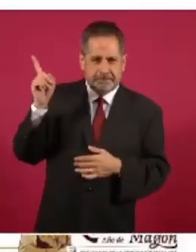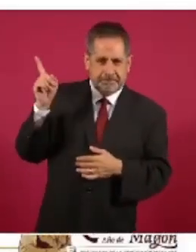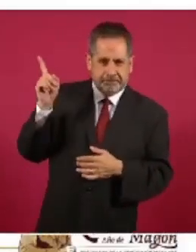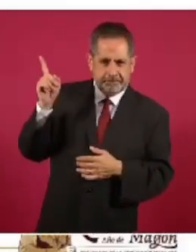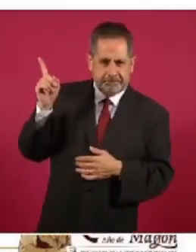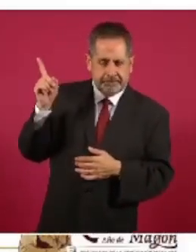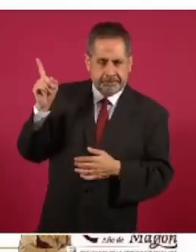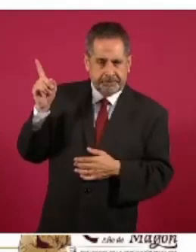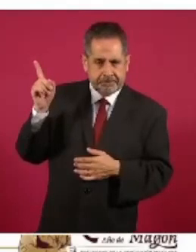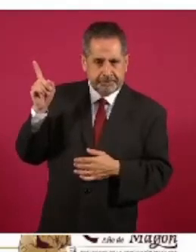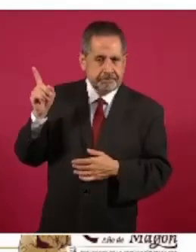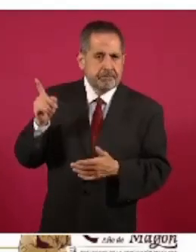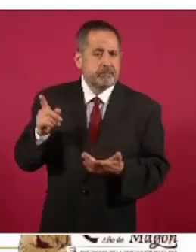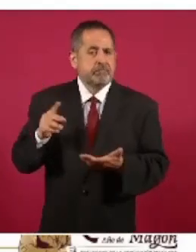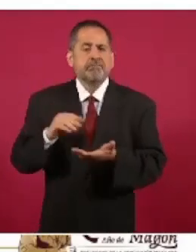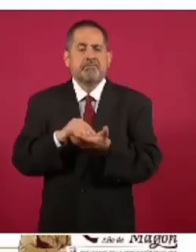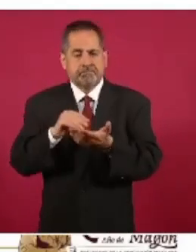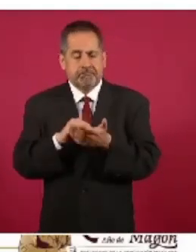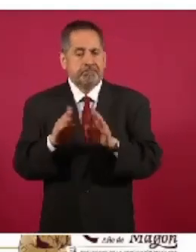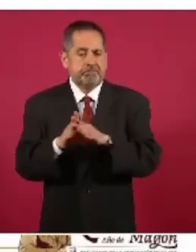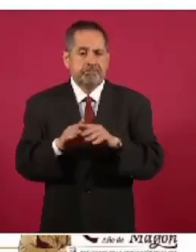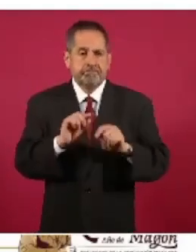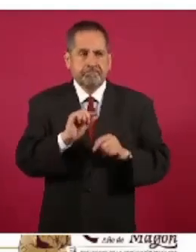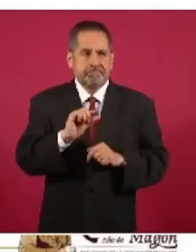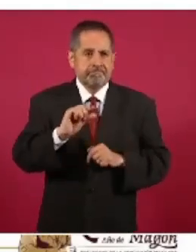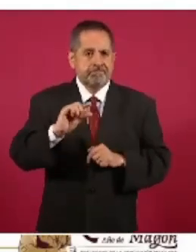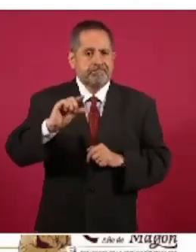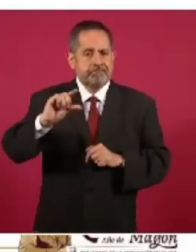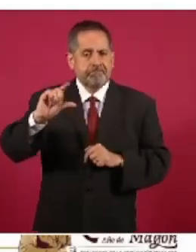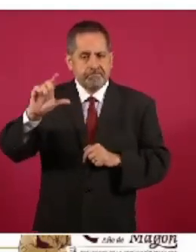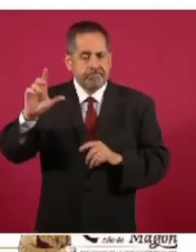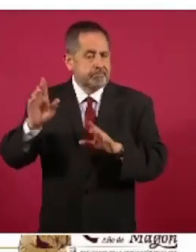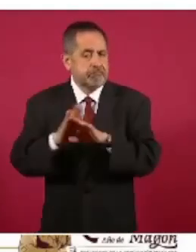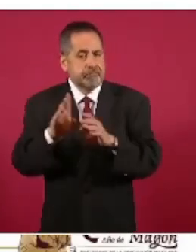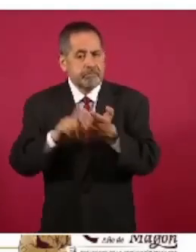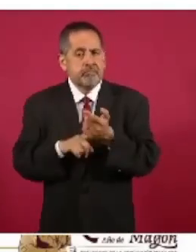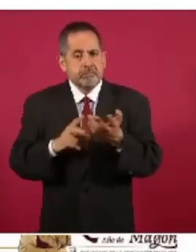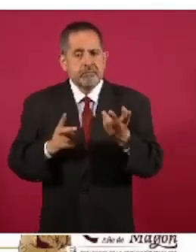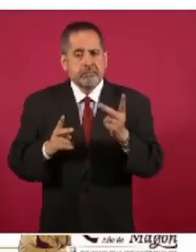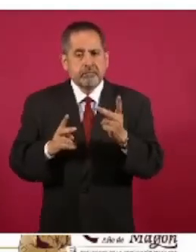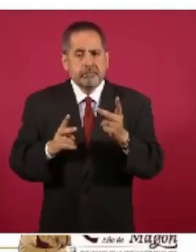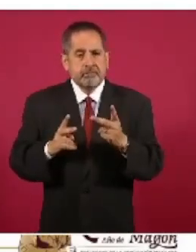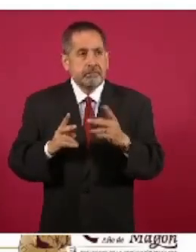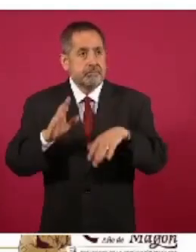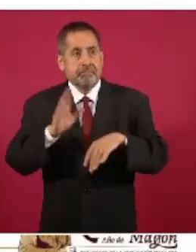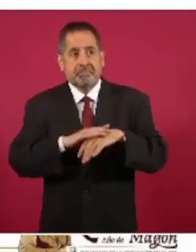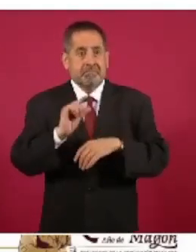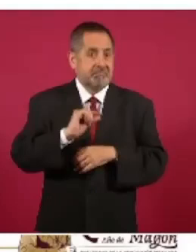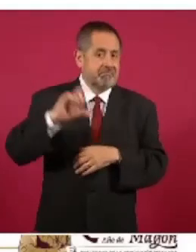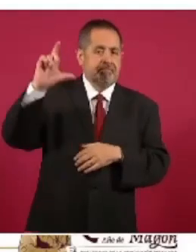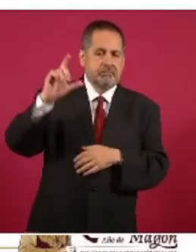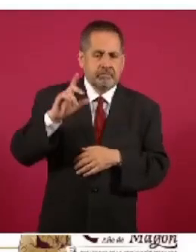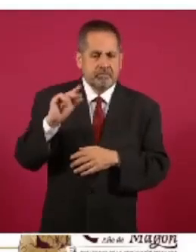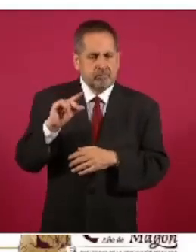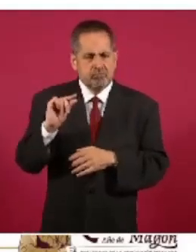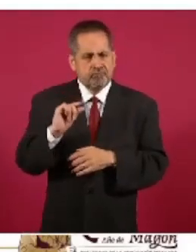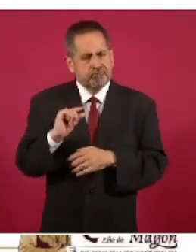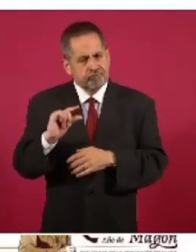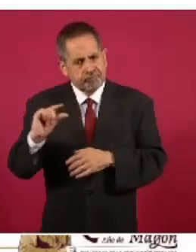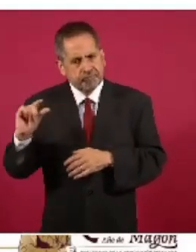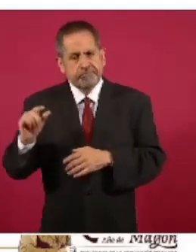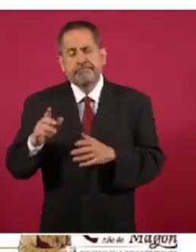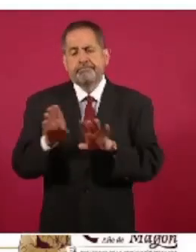termina punteada, sigue teniendo una tendencia a la alza, afortunadamente menos marcada, y una clara